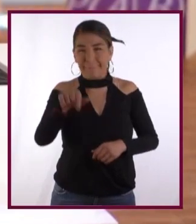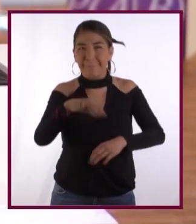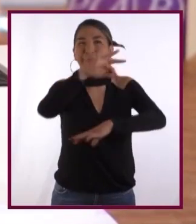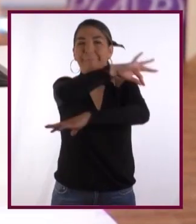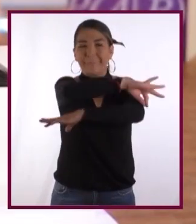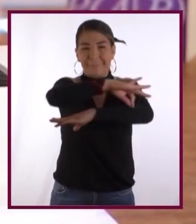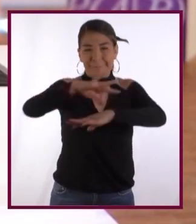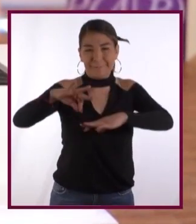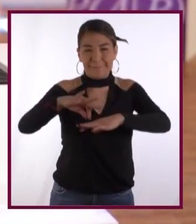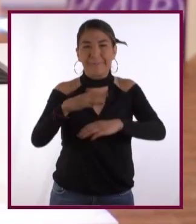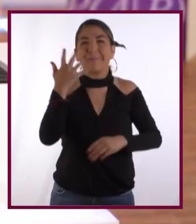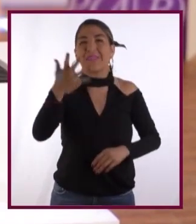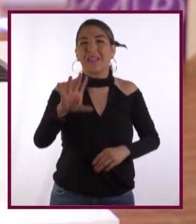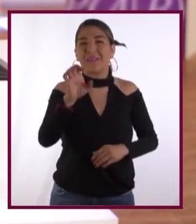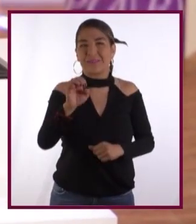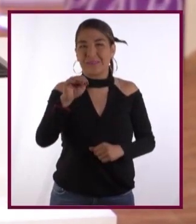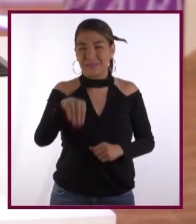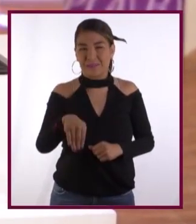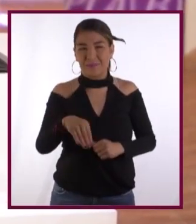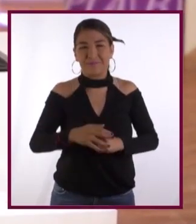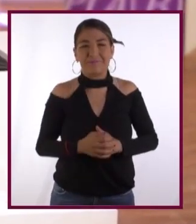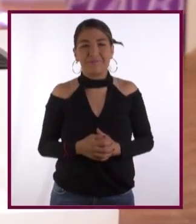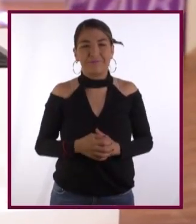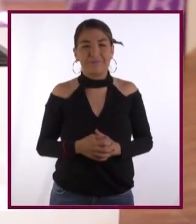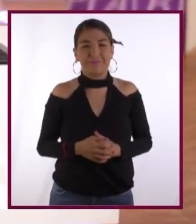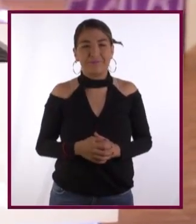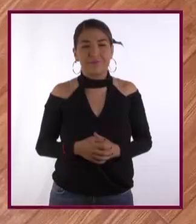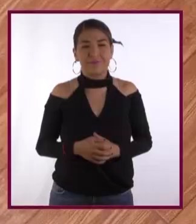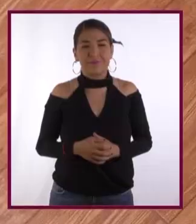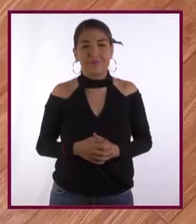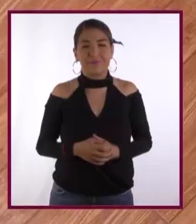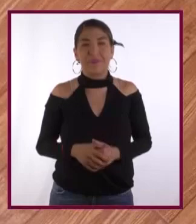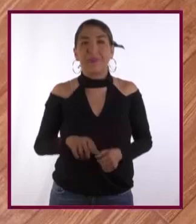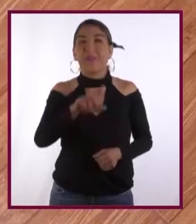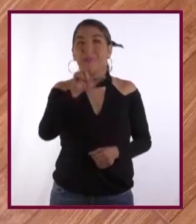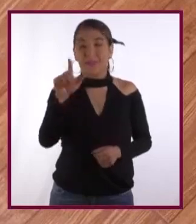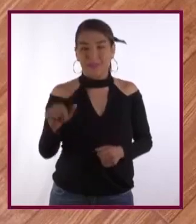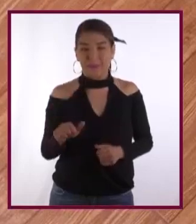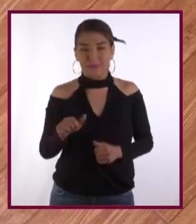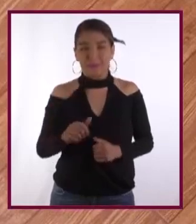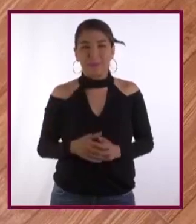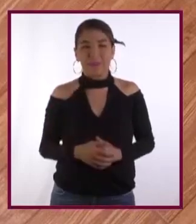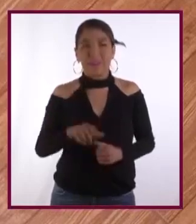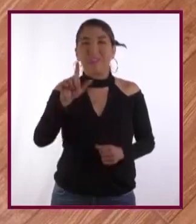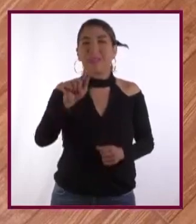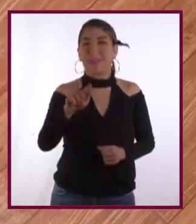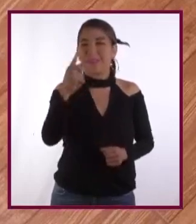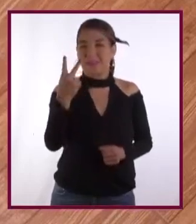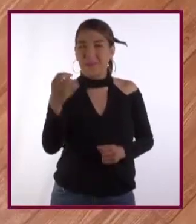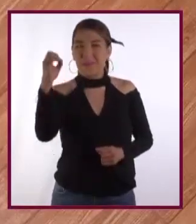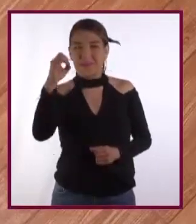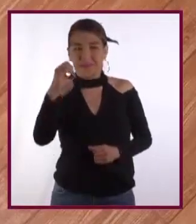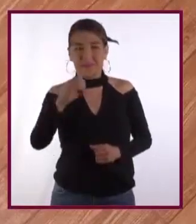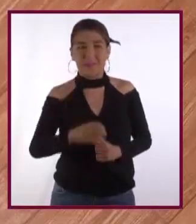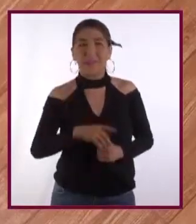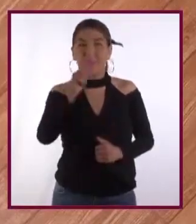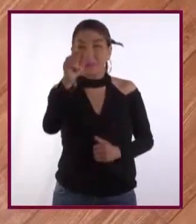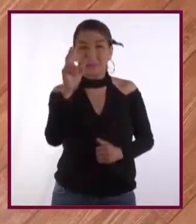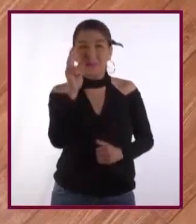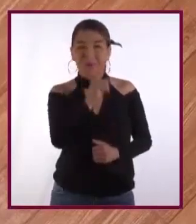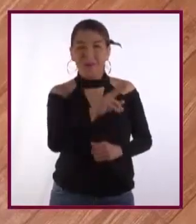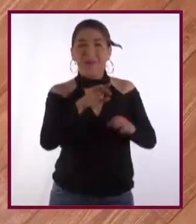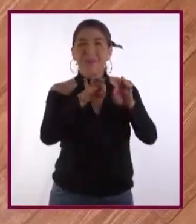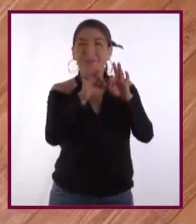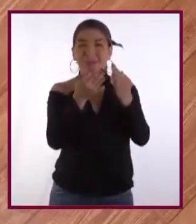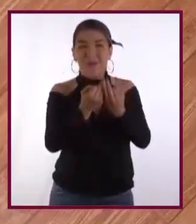Y trazamos una línea de 10 centímetros. Posteriormente vamos a calcular 72 grados.